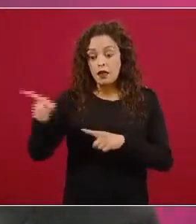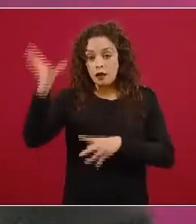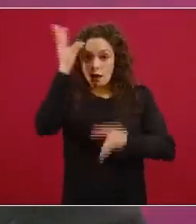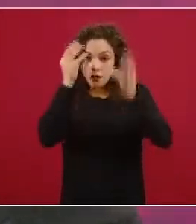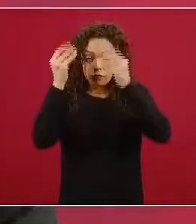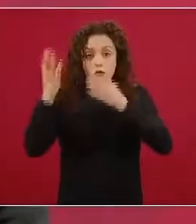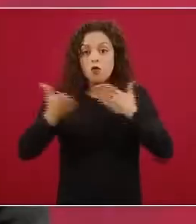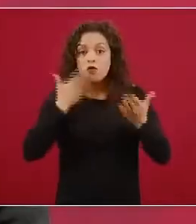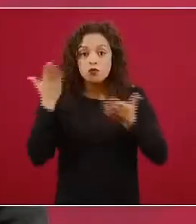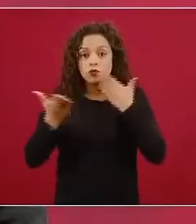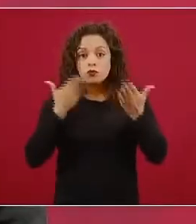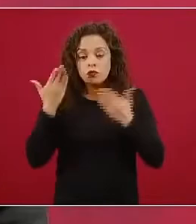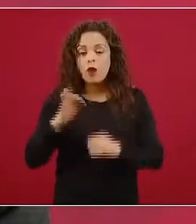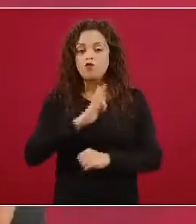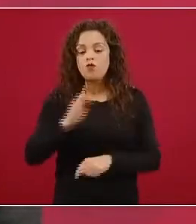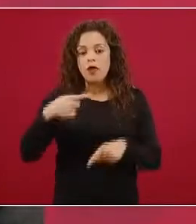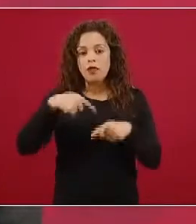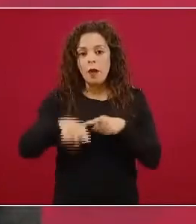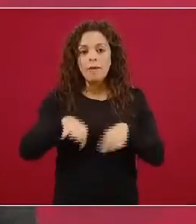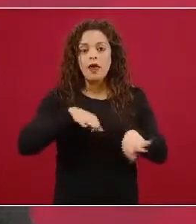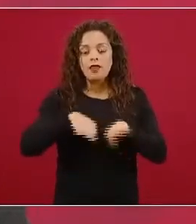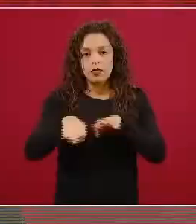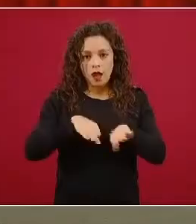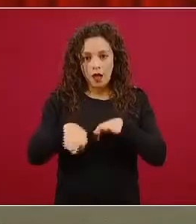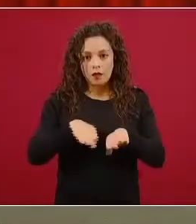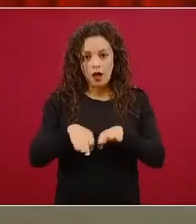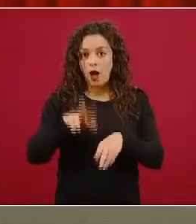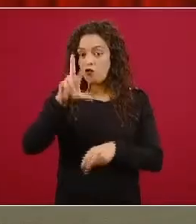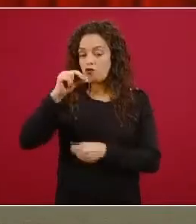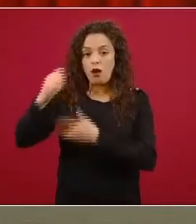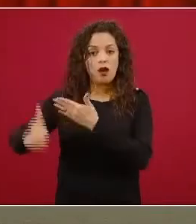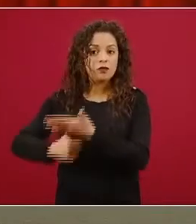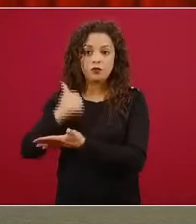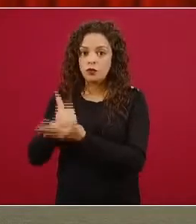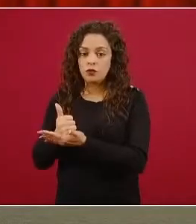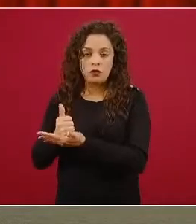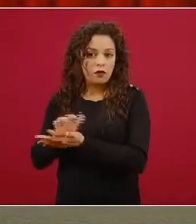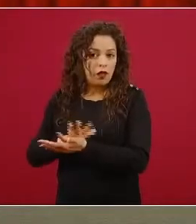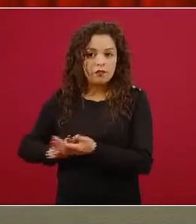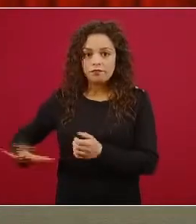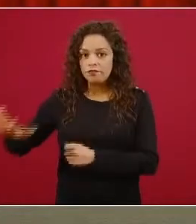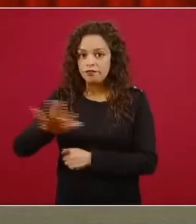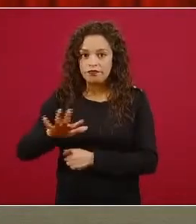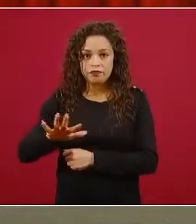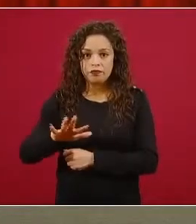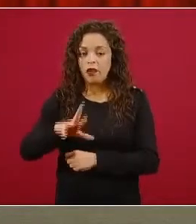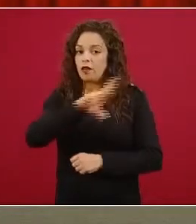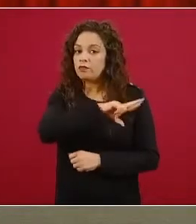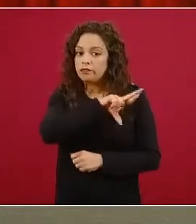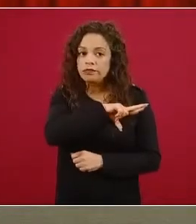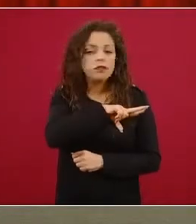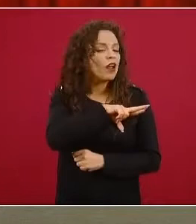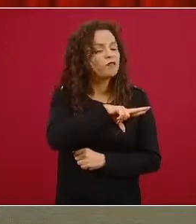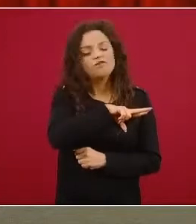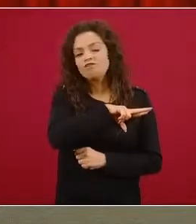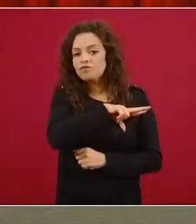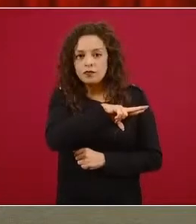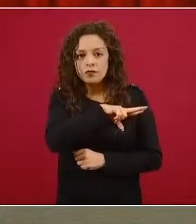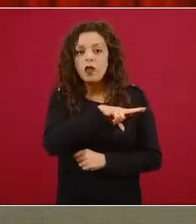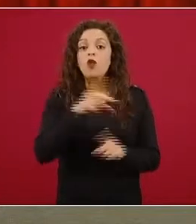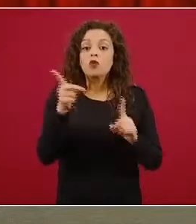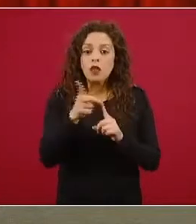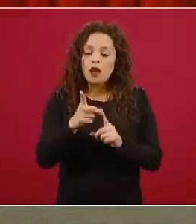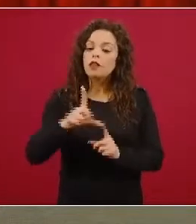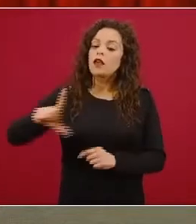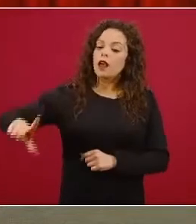adicionalmente empiecen a trabajar no en zonas urbanas y no en el sector privado, sino en el sector